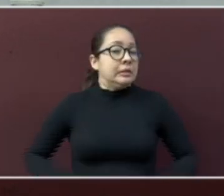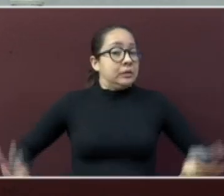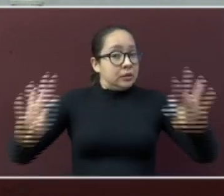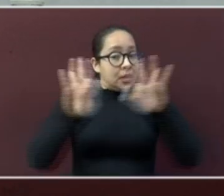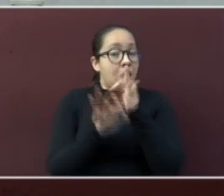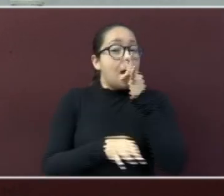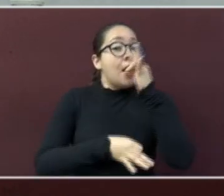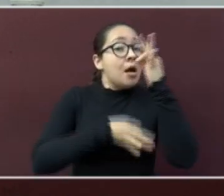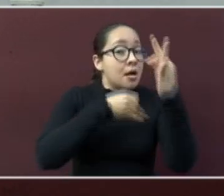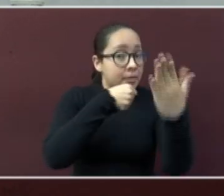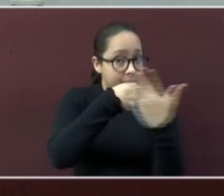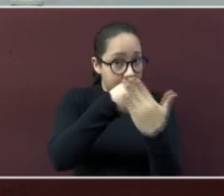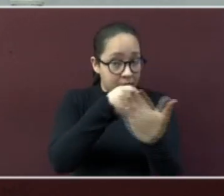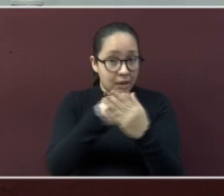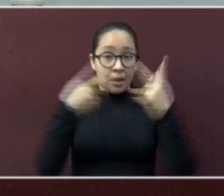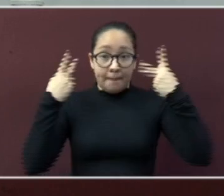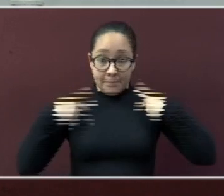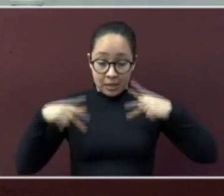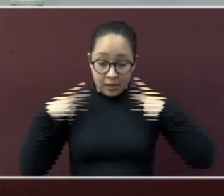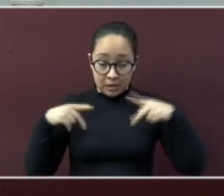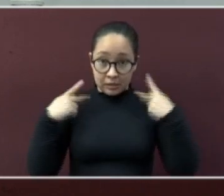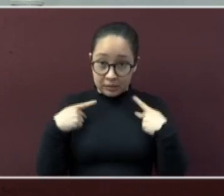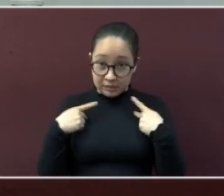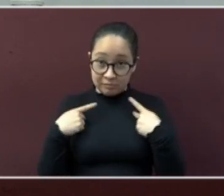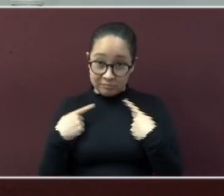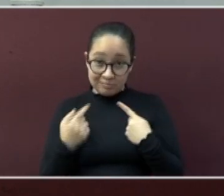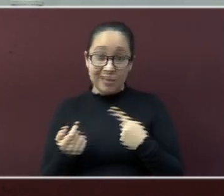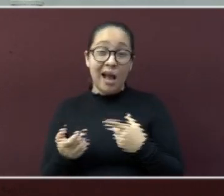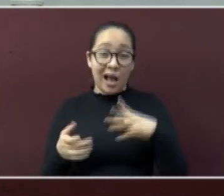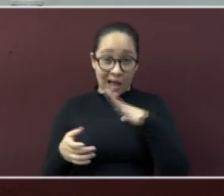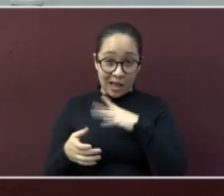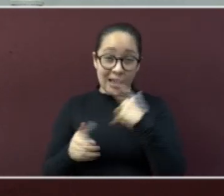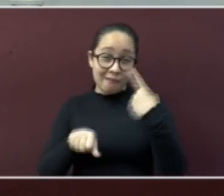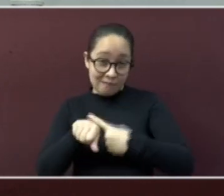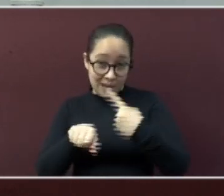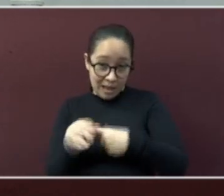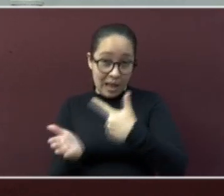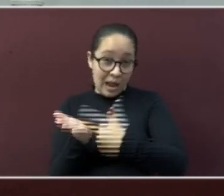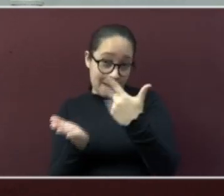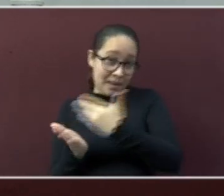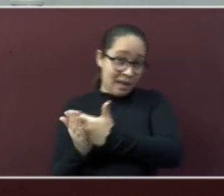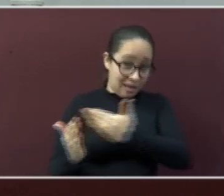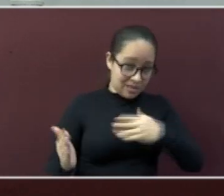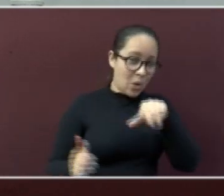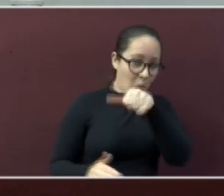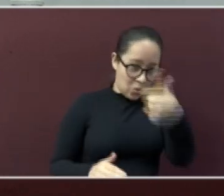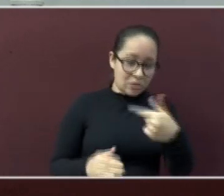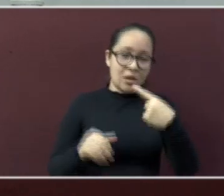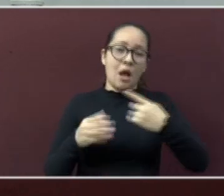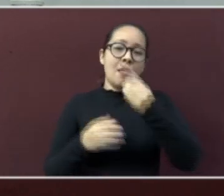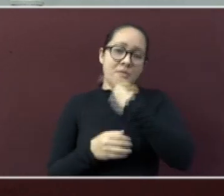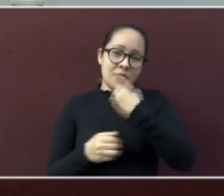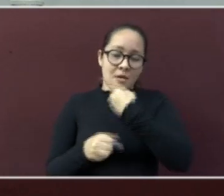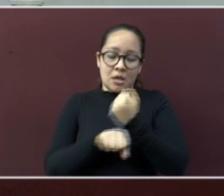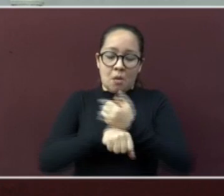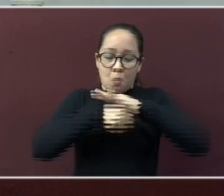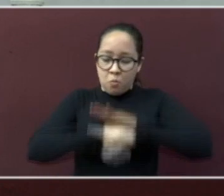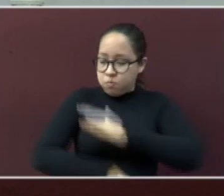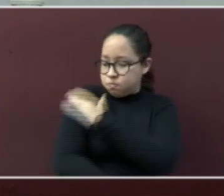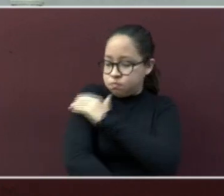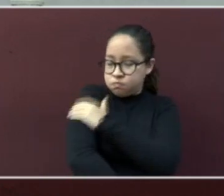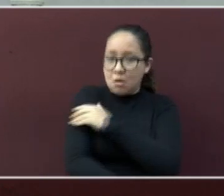cuenta que las personas que viven con alguna enfermedad como la hipertensión diabetes obesidad